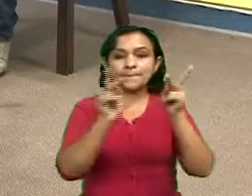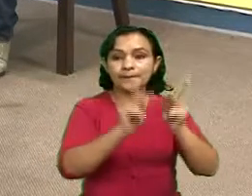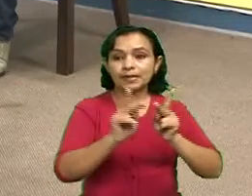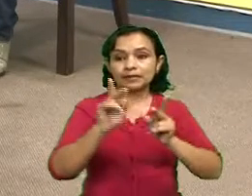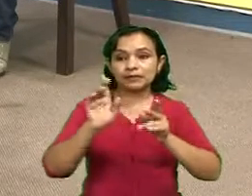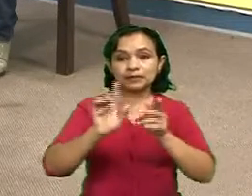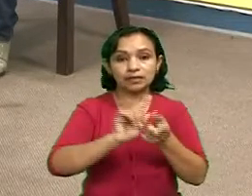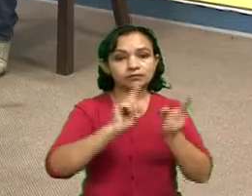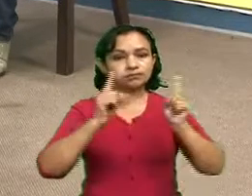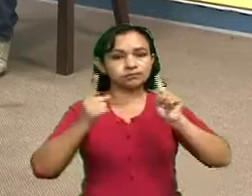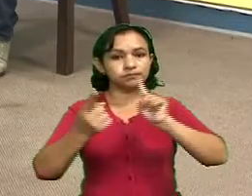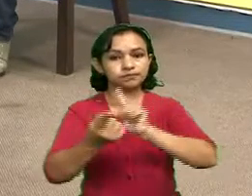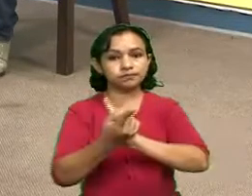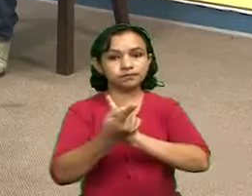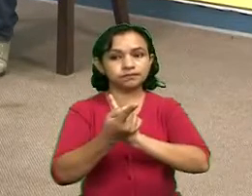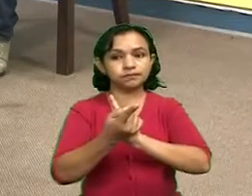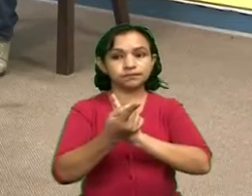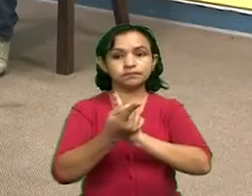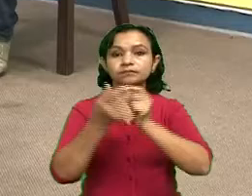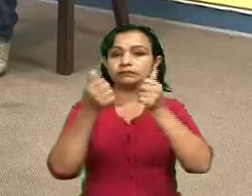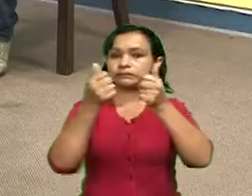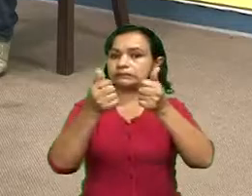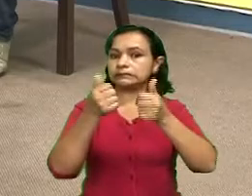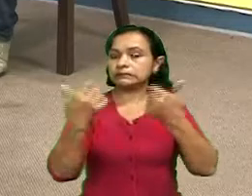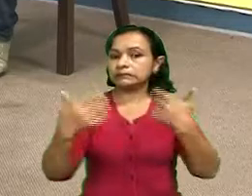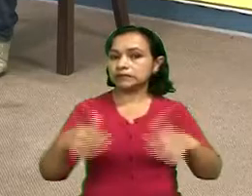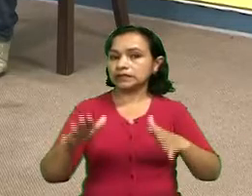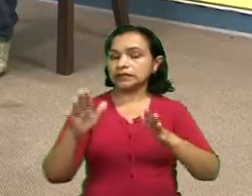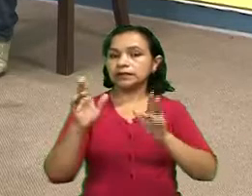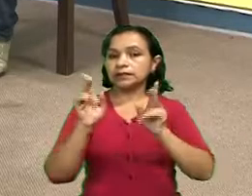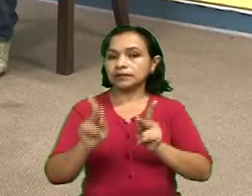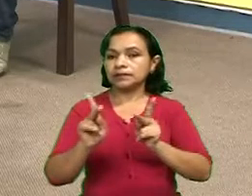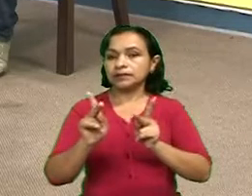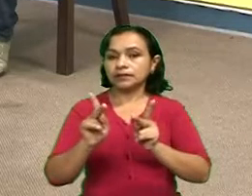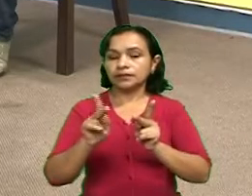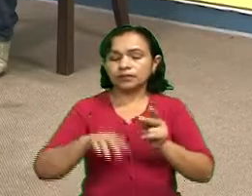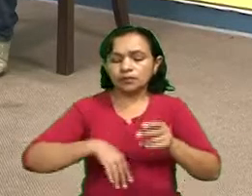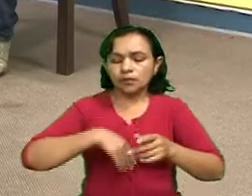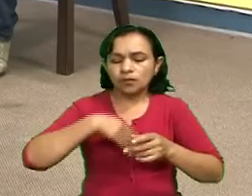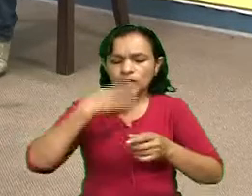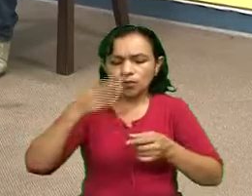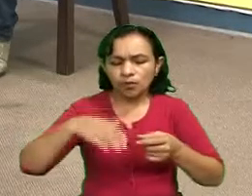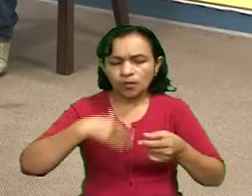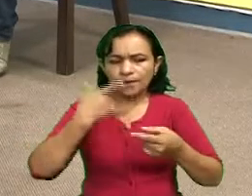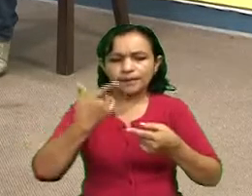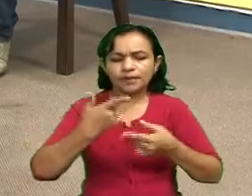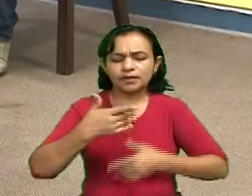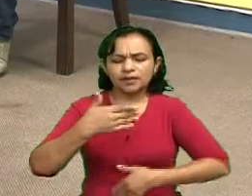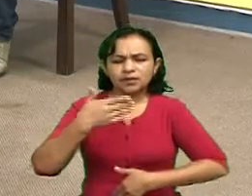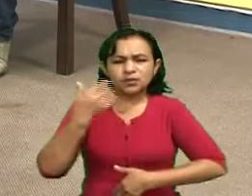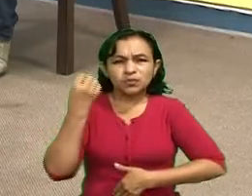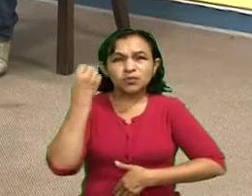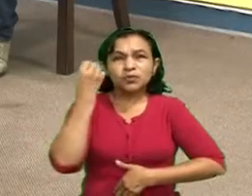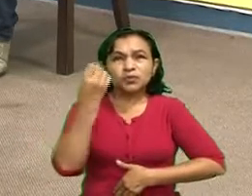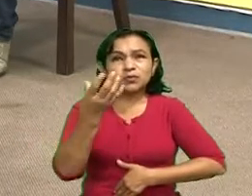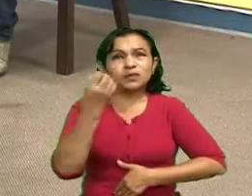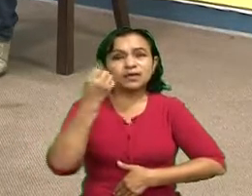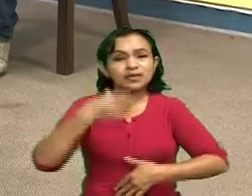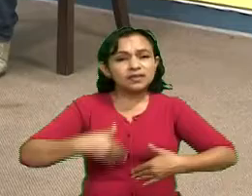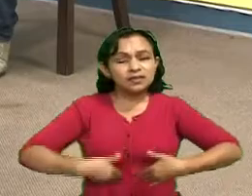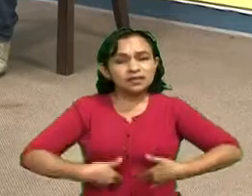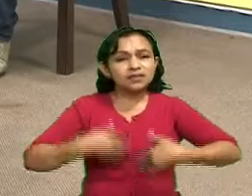dengue pasa, dengue con signos de alarma, ya ahí nosotros ya la enfermedad conmimita con vómito, dolor abdominal e